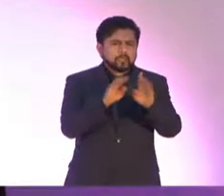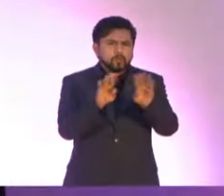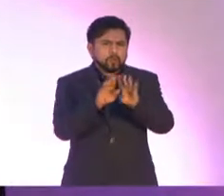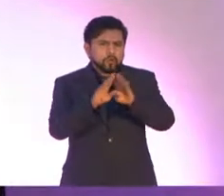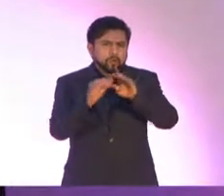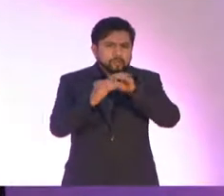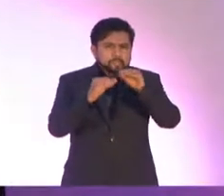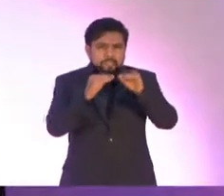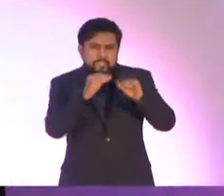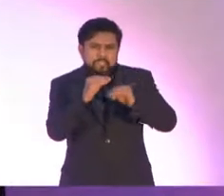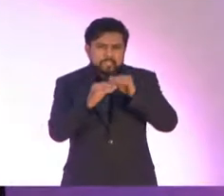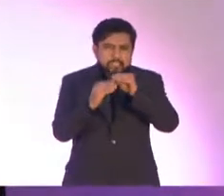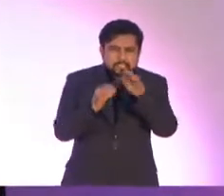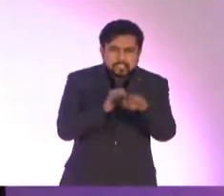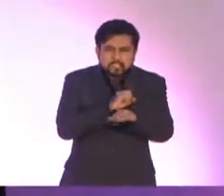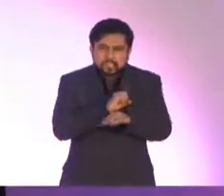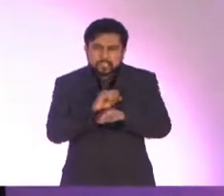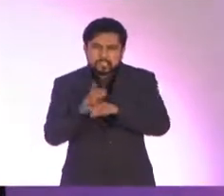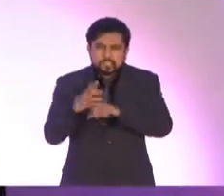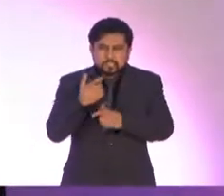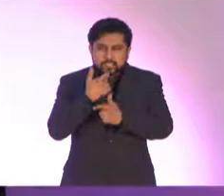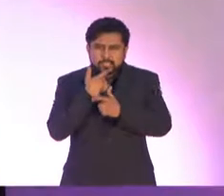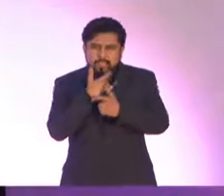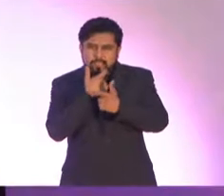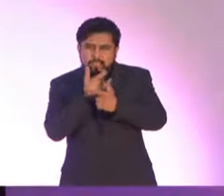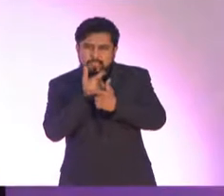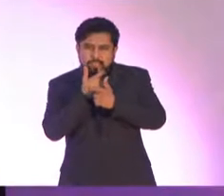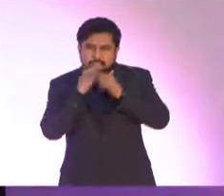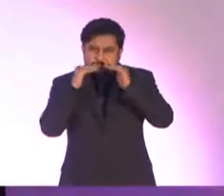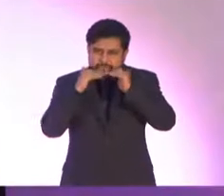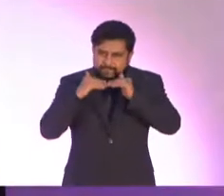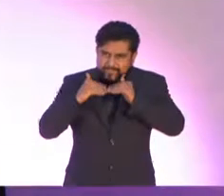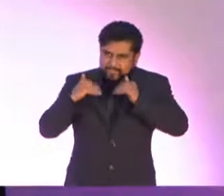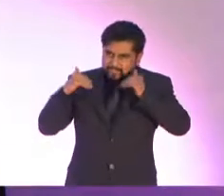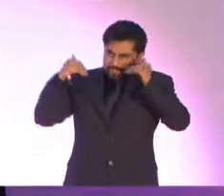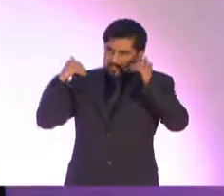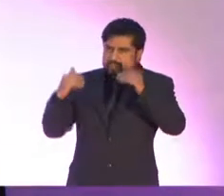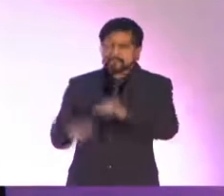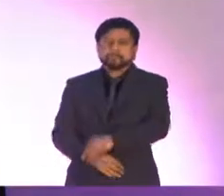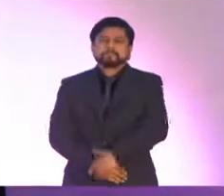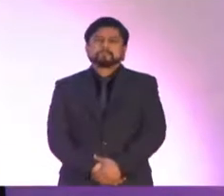diablo la carcajada.